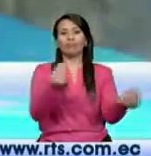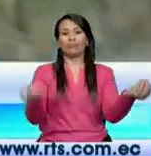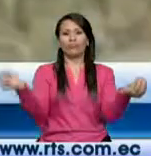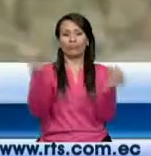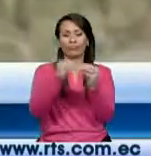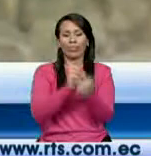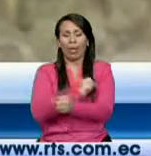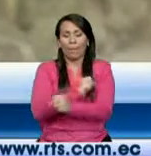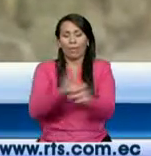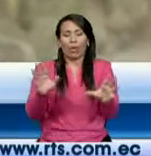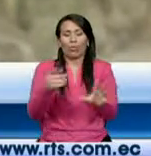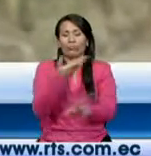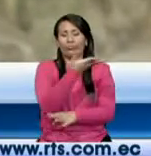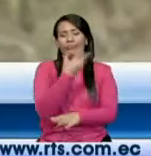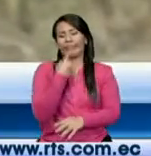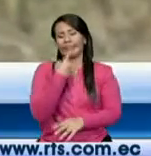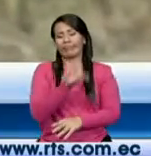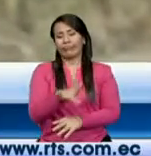tenemos,